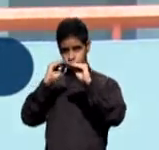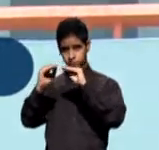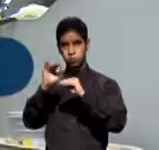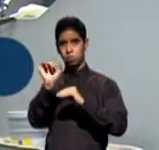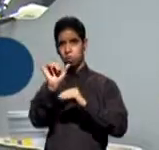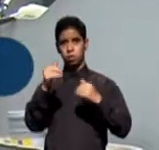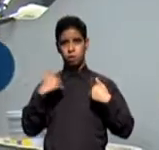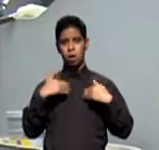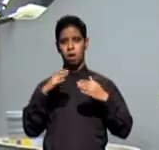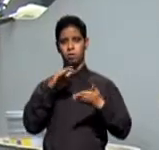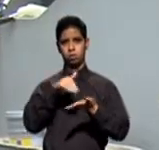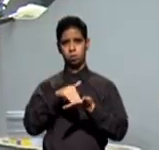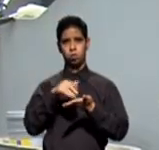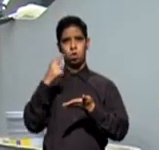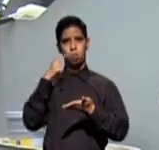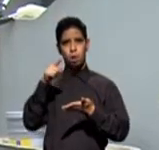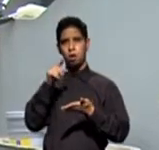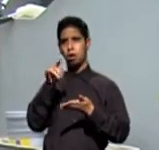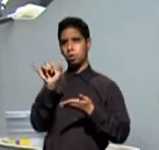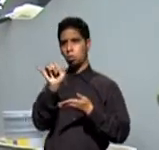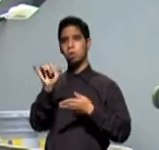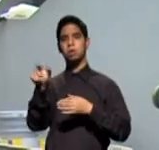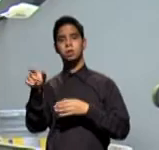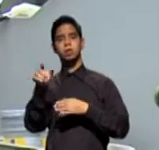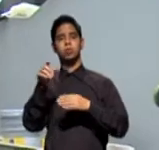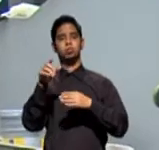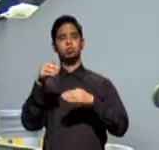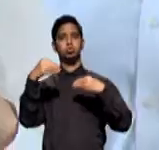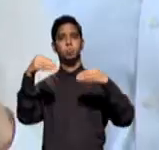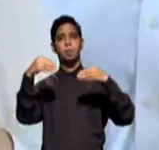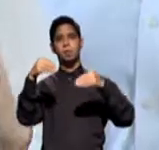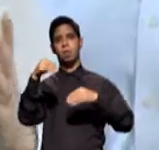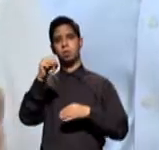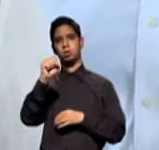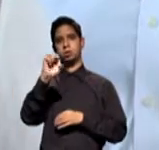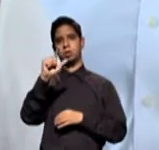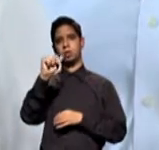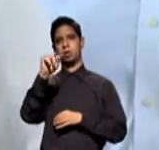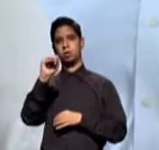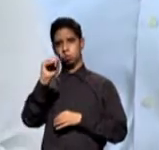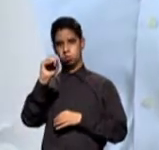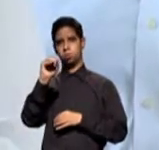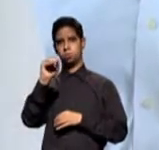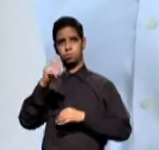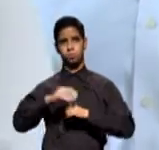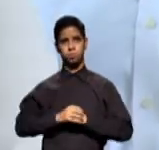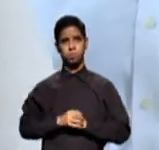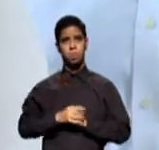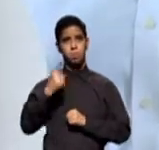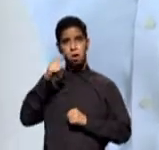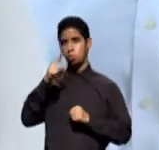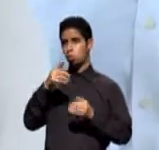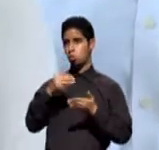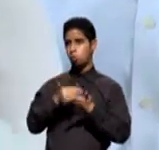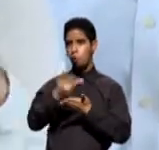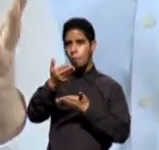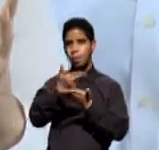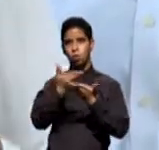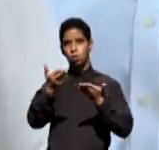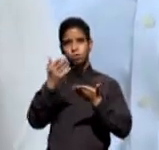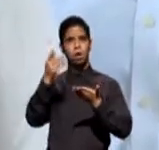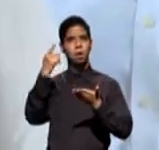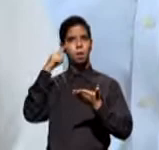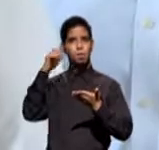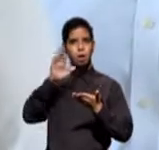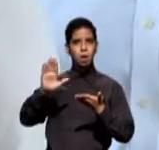agencias gubernamentales y los supermercados selectos del país. Cuando compren los materiales para sus hijos, para sus sobrinos, para cualquier